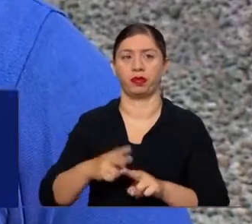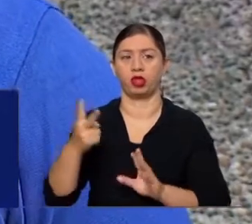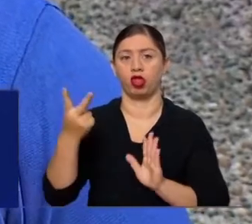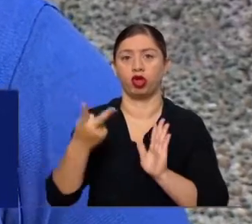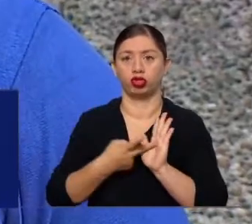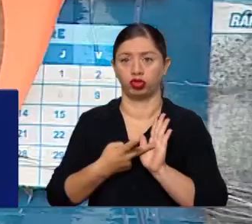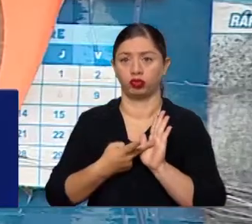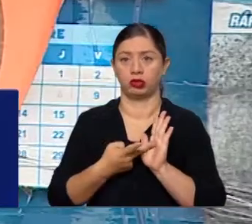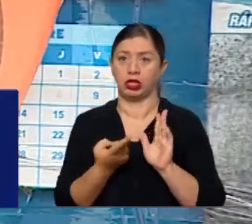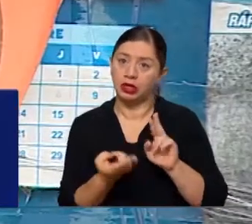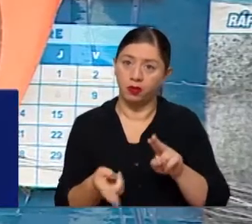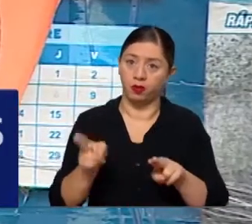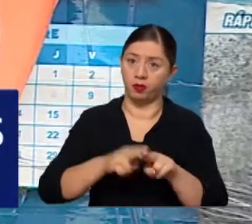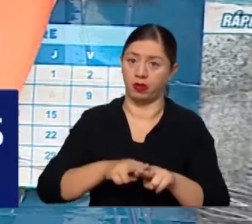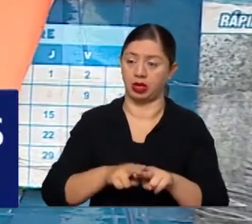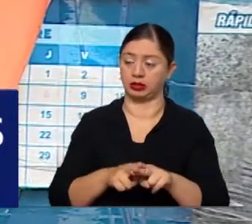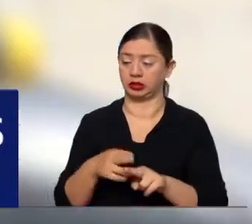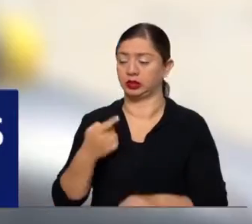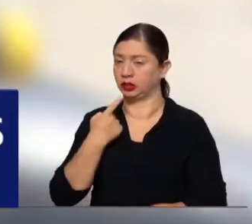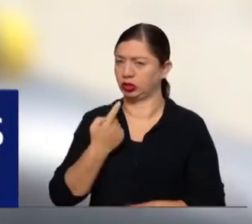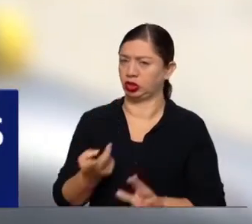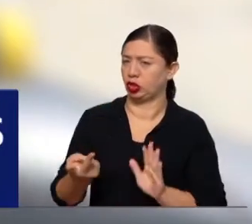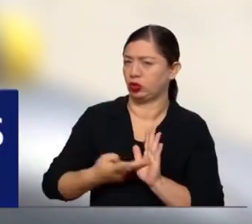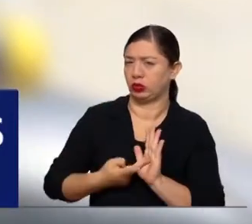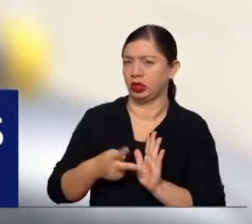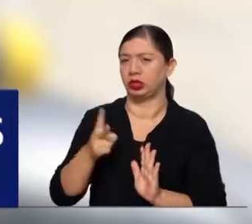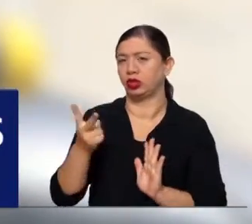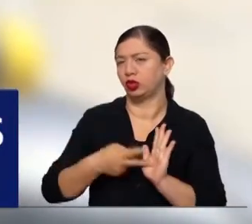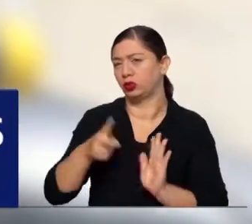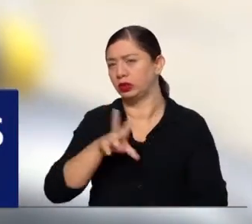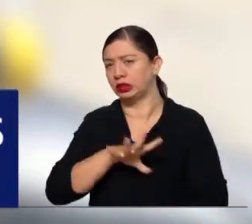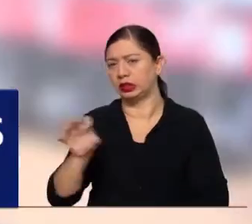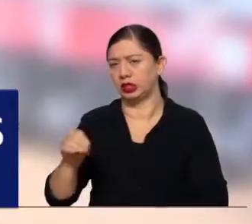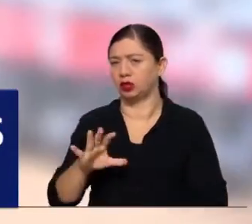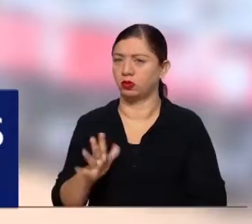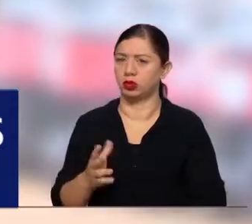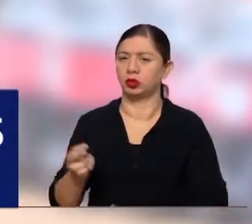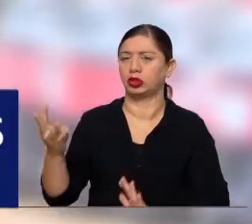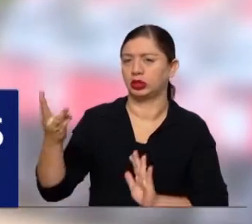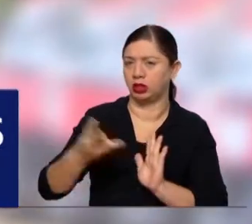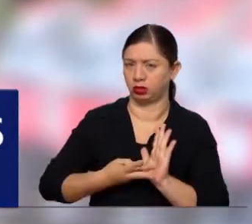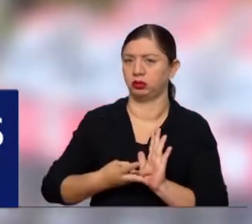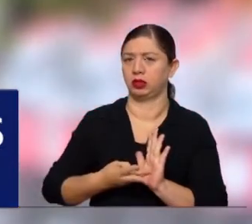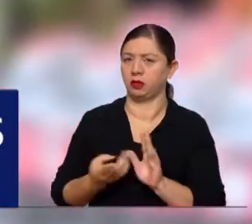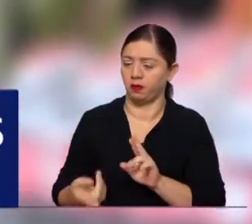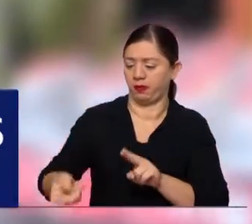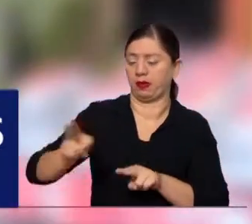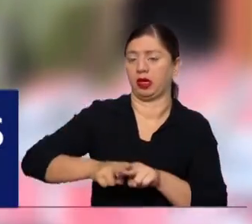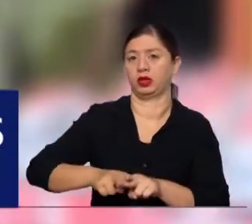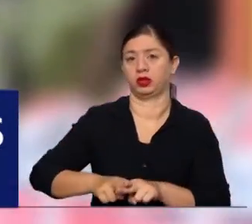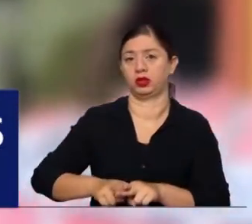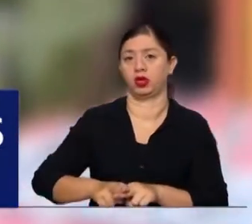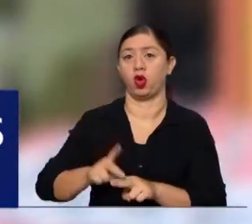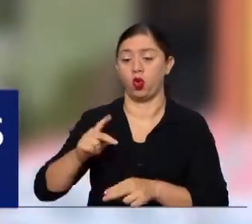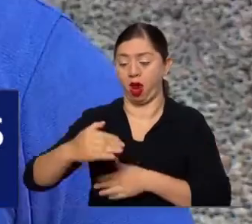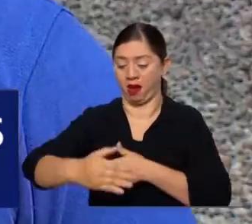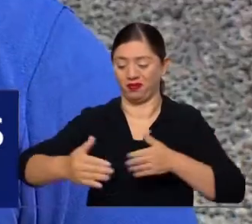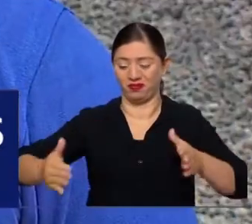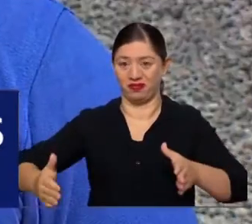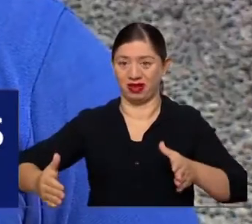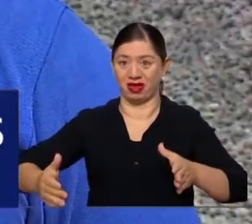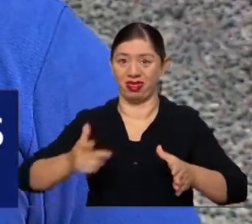2.000, como te decía hace un rato, 2.000, 2.500, 3.000 pesos en una sola paca de